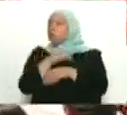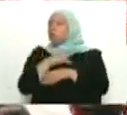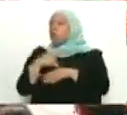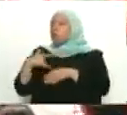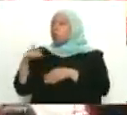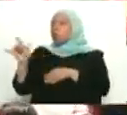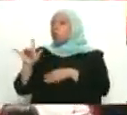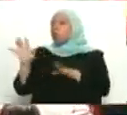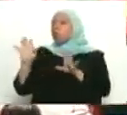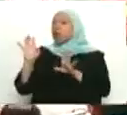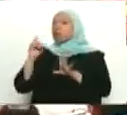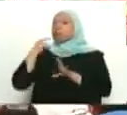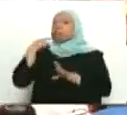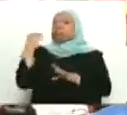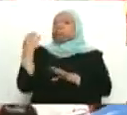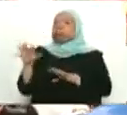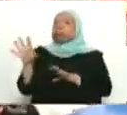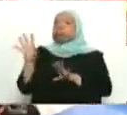será.